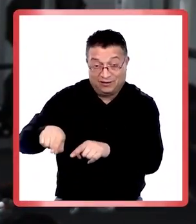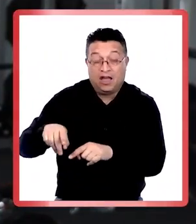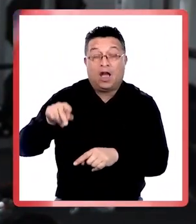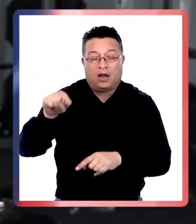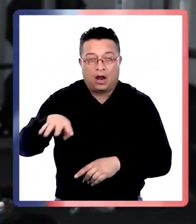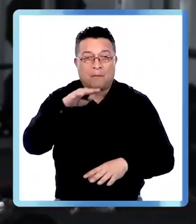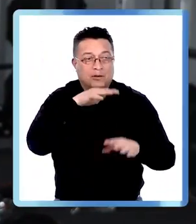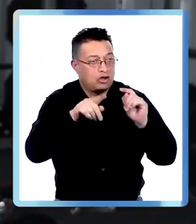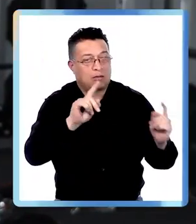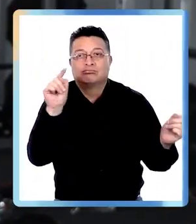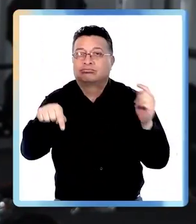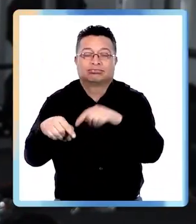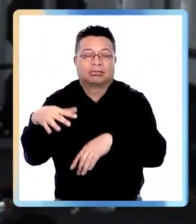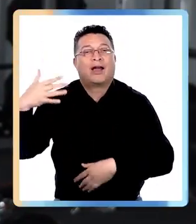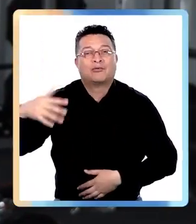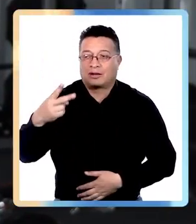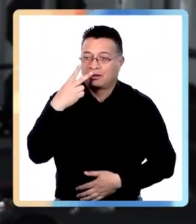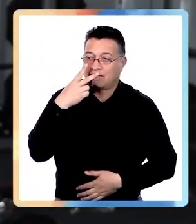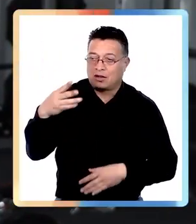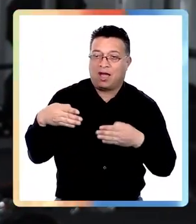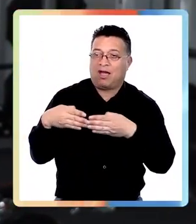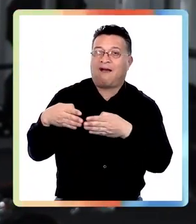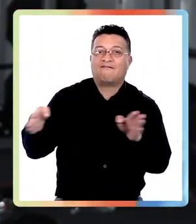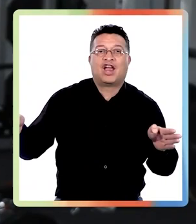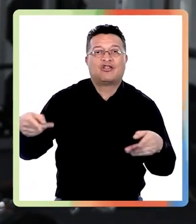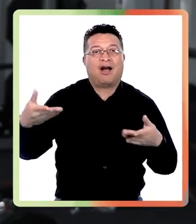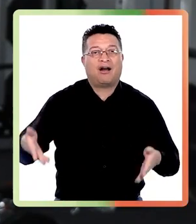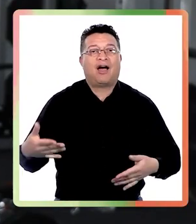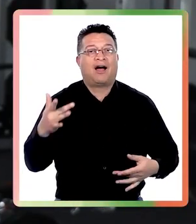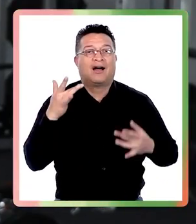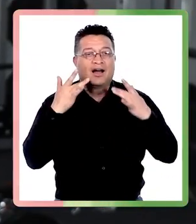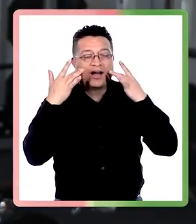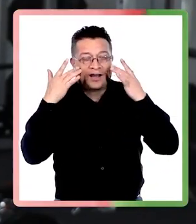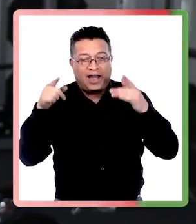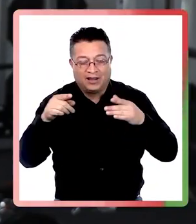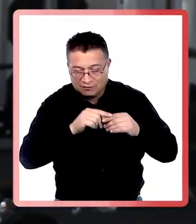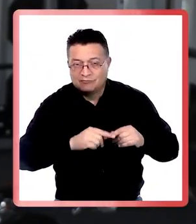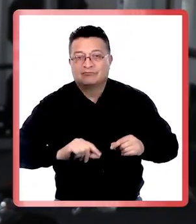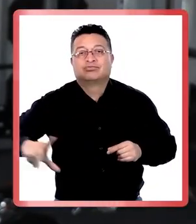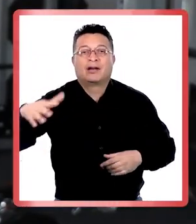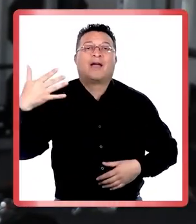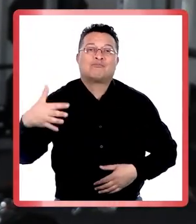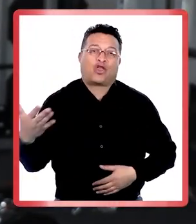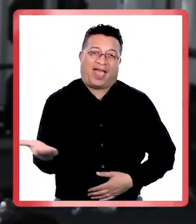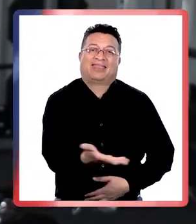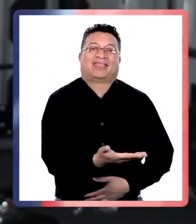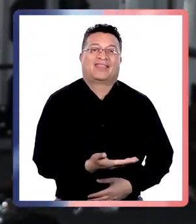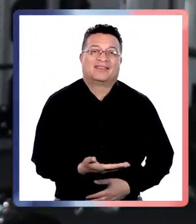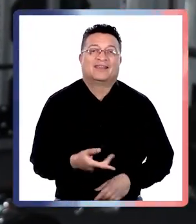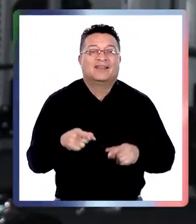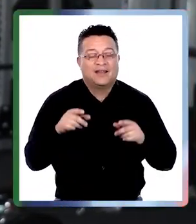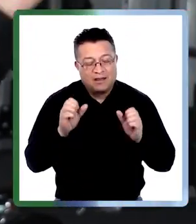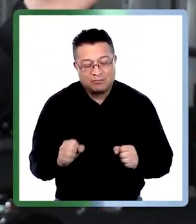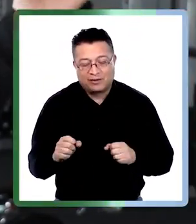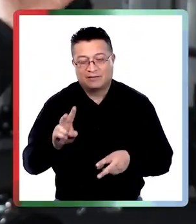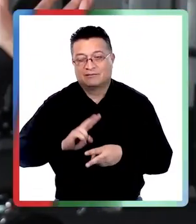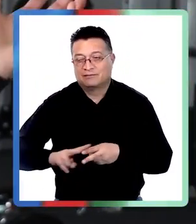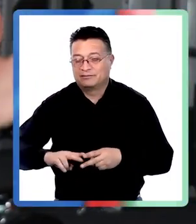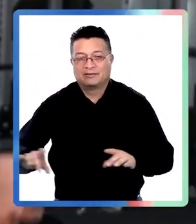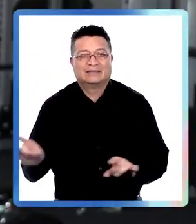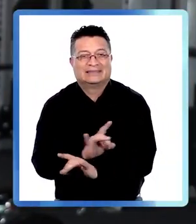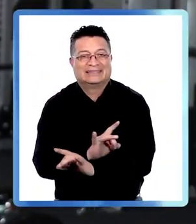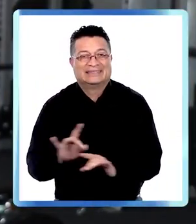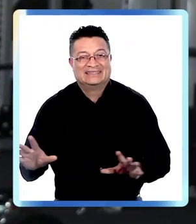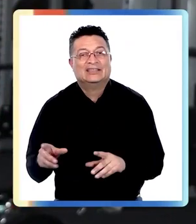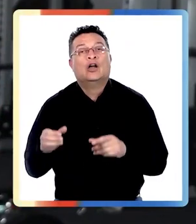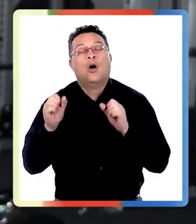ver el portón abierto desde ese punto en adelante, ya es importante para ellas, ya poder tener esta implementación y poder tener estos